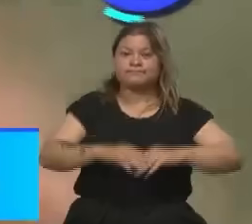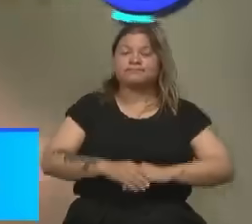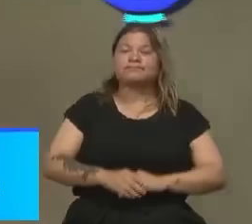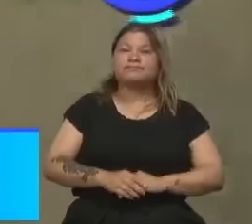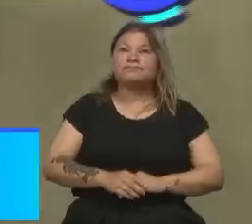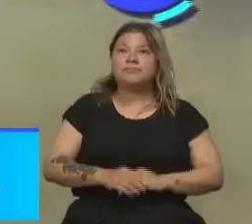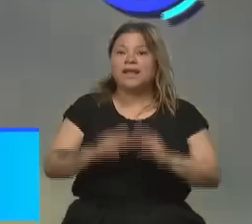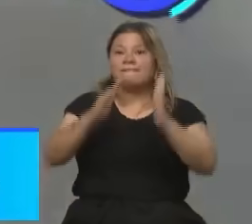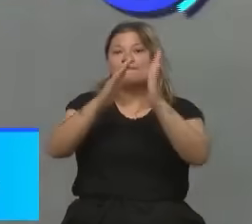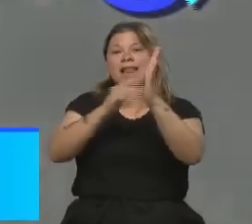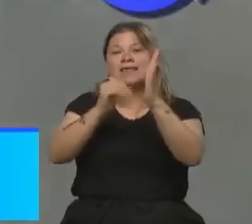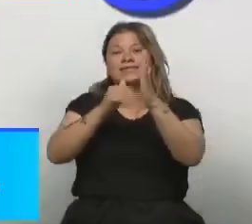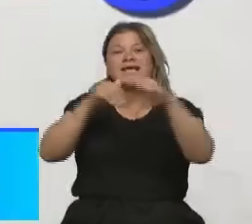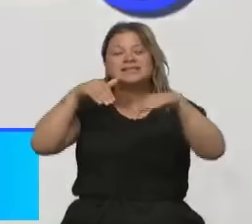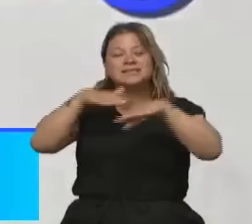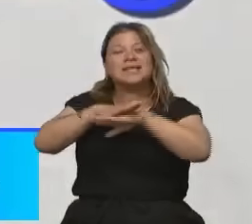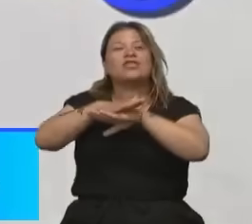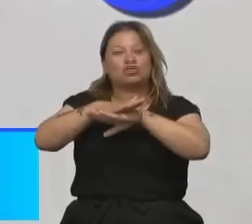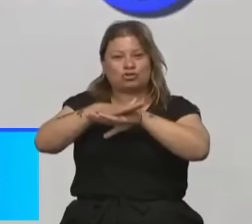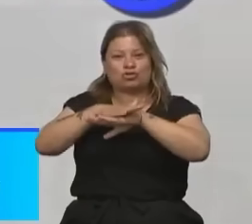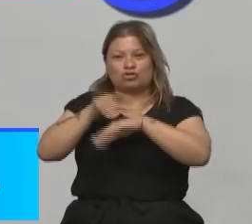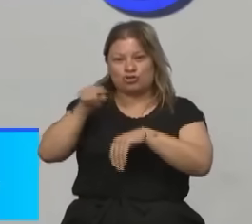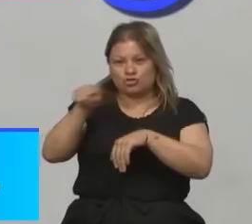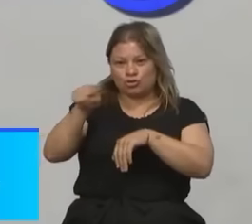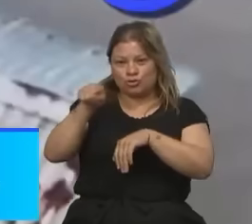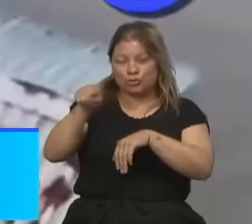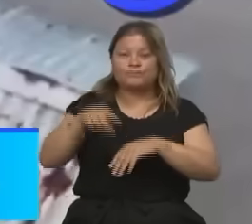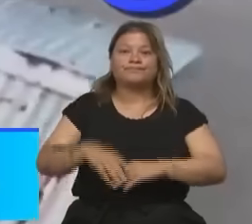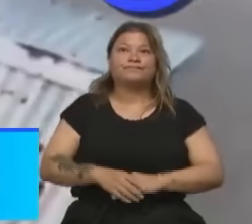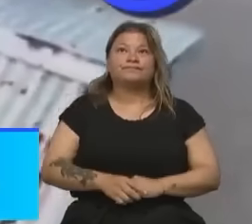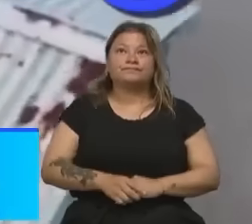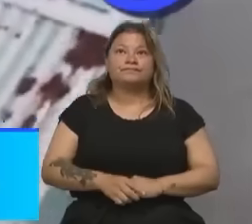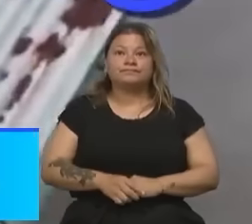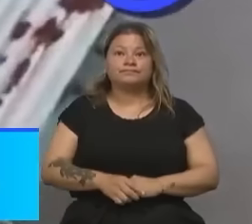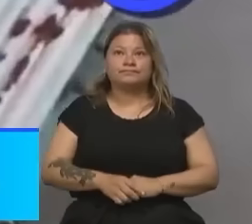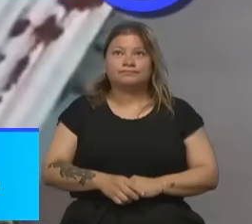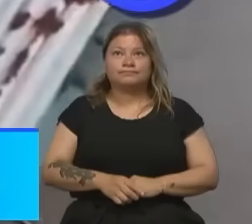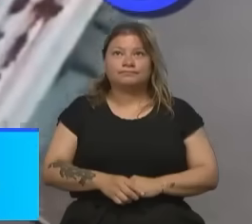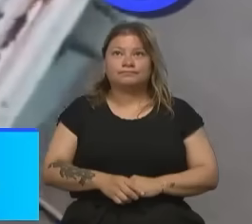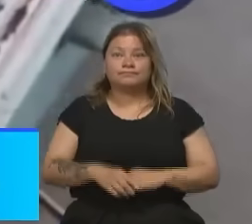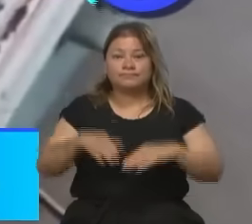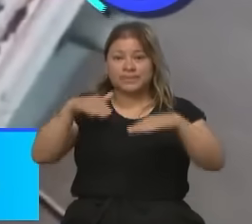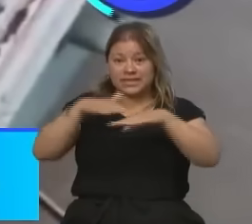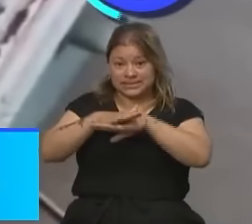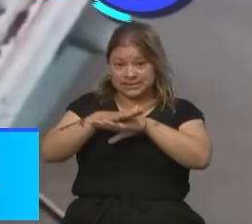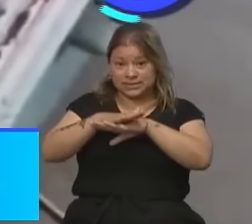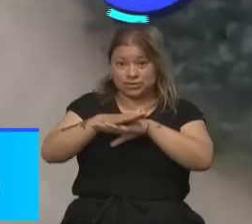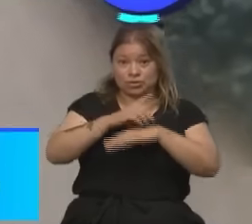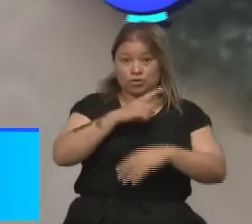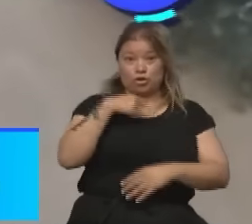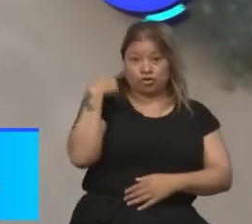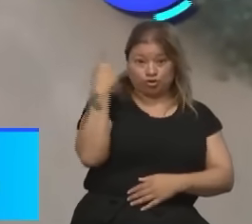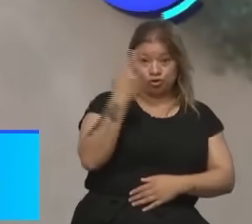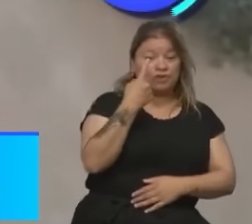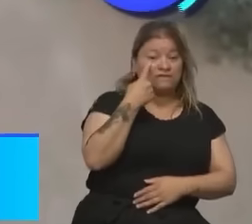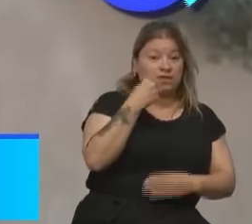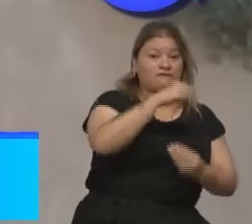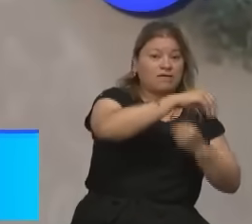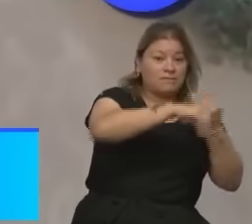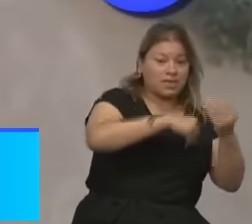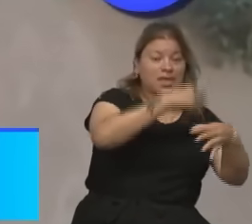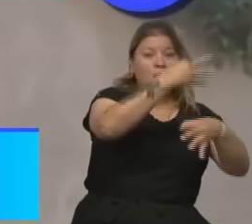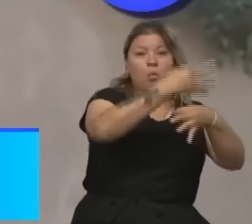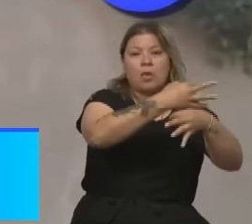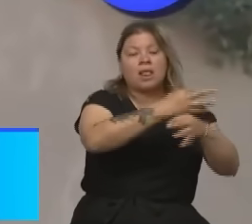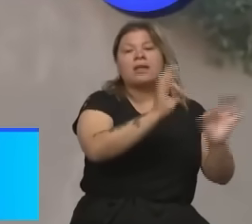el centro de la ciudad de Valencia. No ha ocurrido nada de lo que vemos en el centro, donde estamos nosotros, mi familia, el colegio